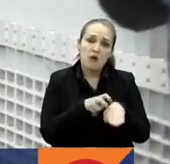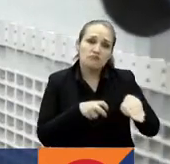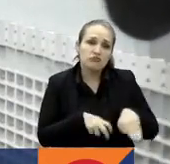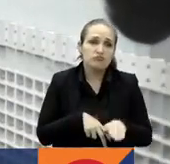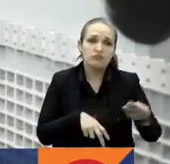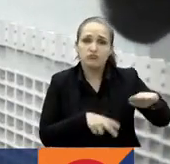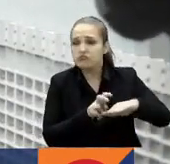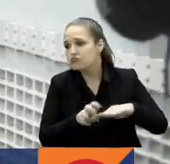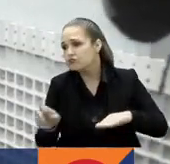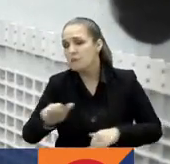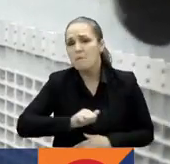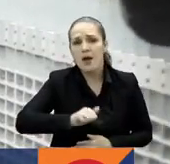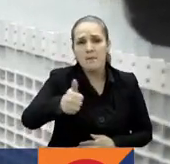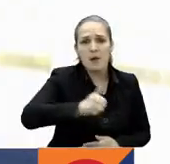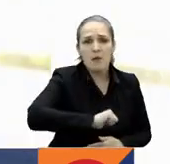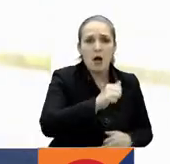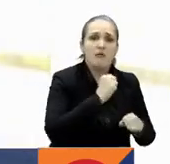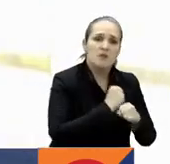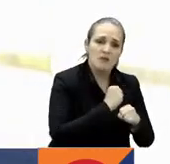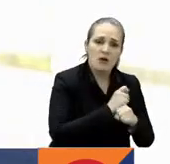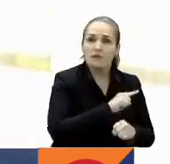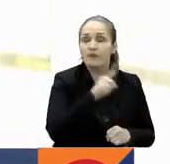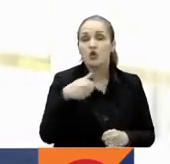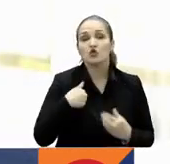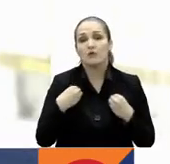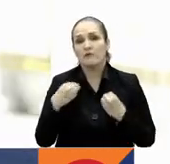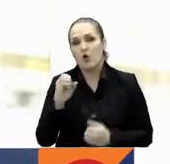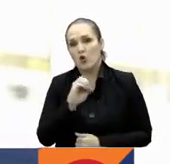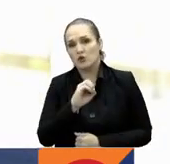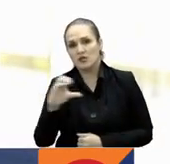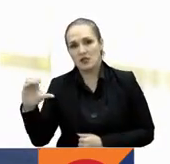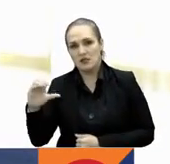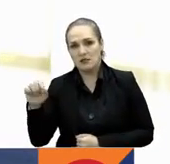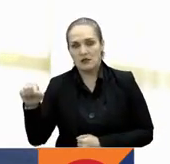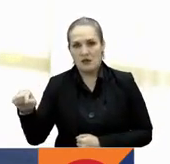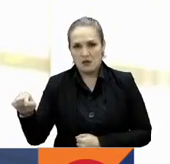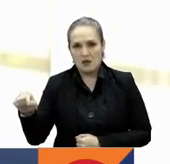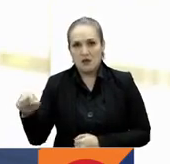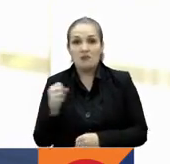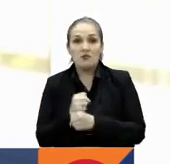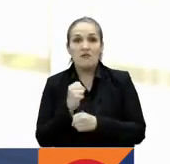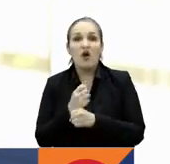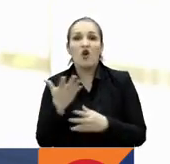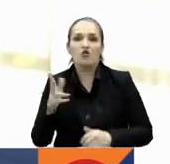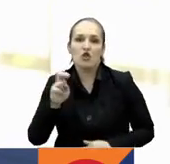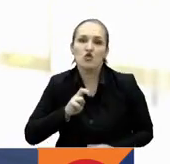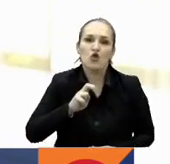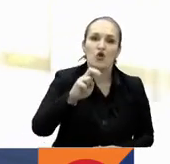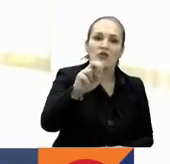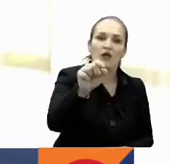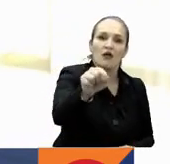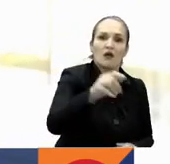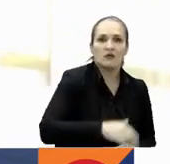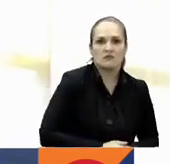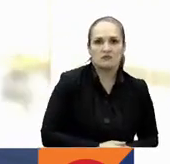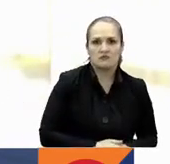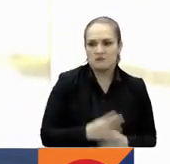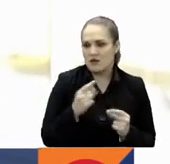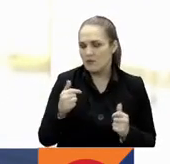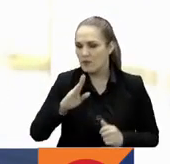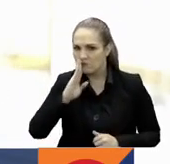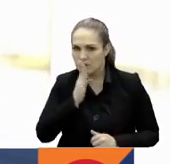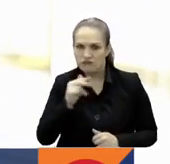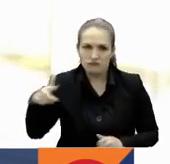para llegar a sus trabajos y casas. Vivo en el occidente y trabajo en el norte, y eso es lo más rápido que hay